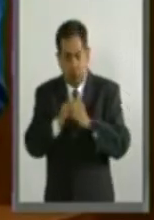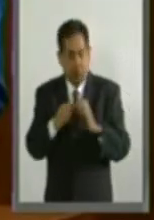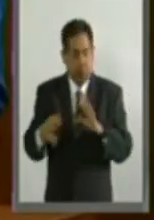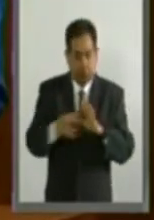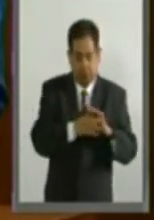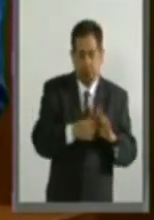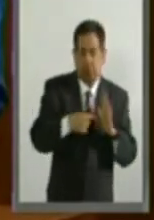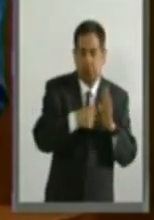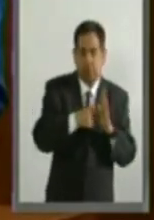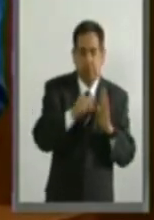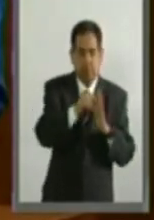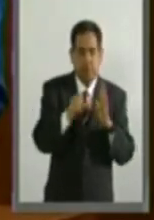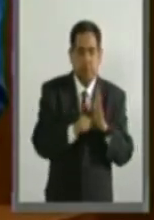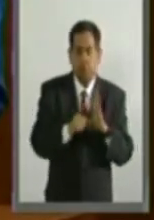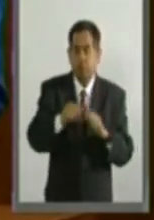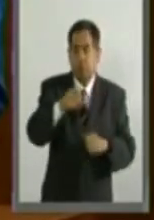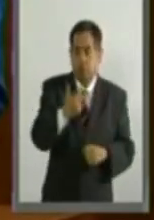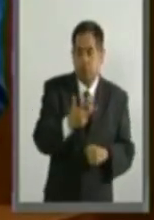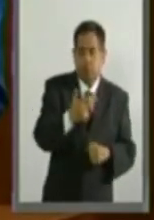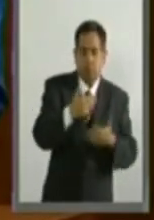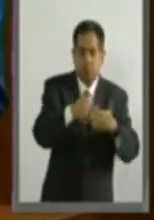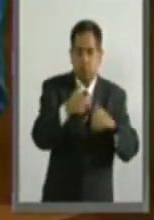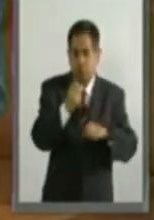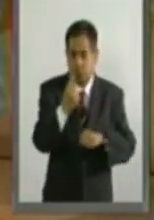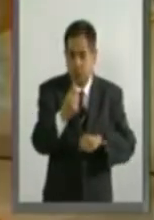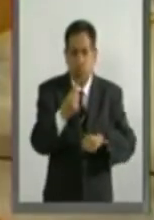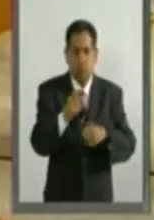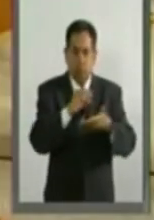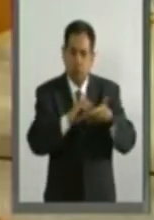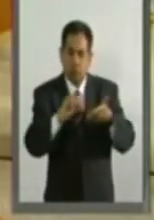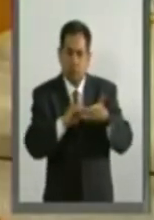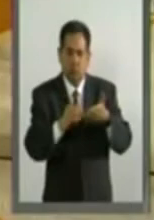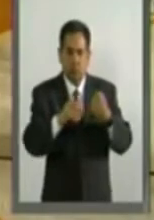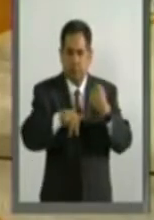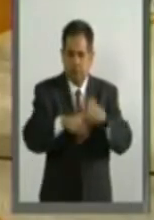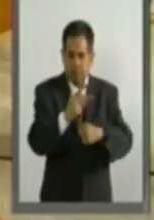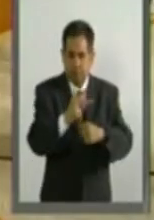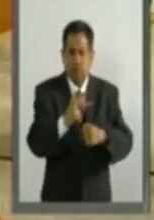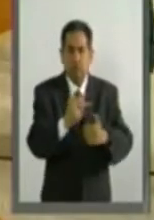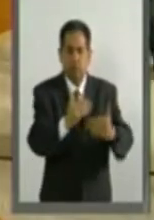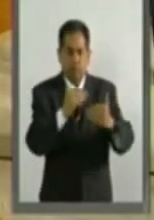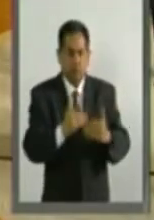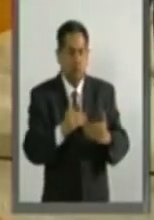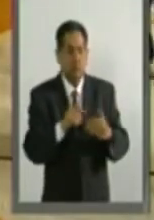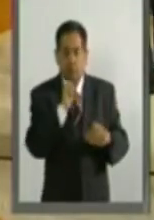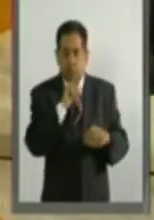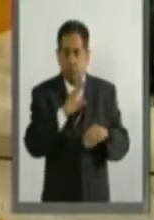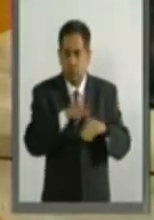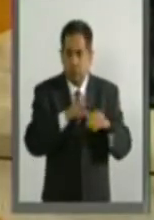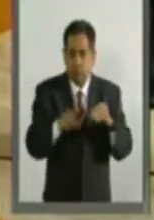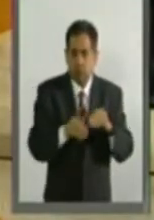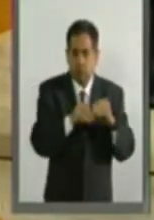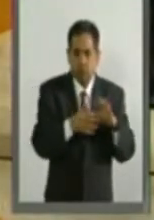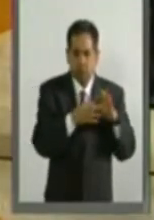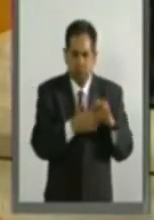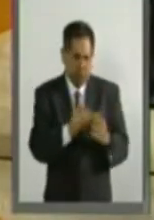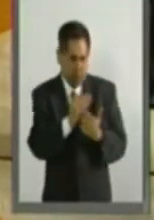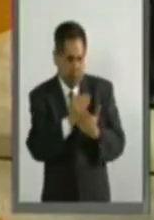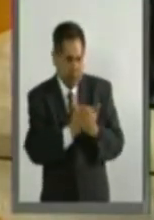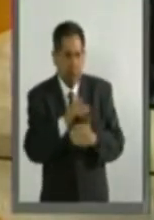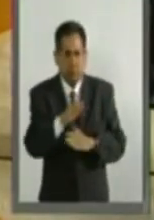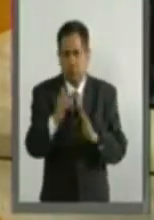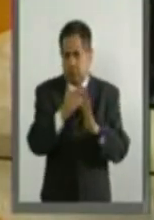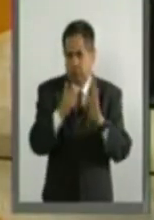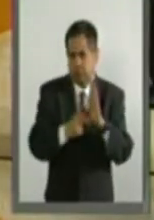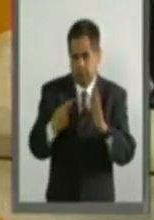fundamento en lo previsto en los artículos 8, numeral primero, fracción decimotercera, 13 y además relativos y aplicables del Reglamento